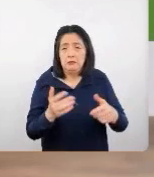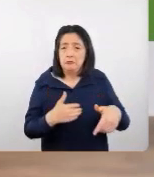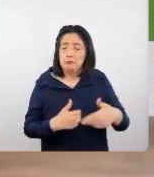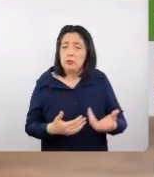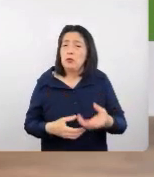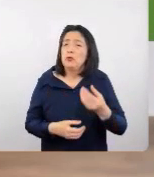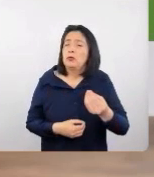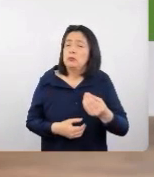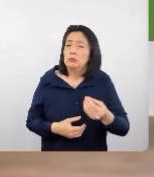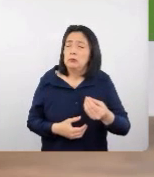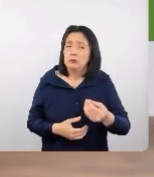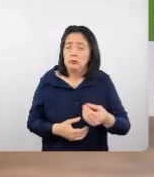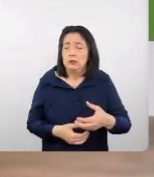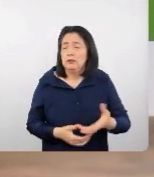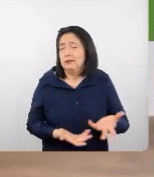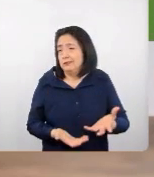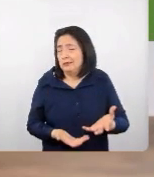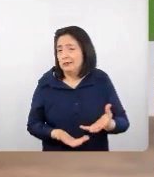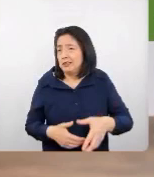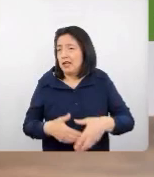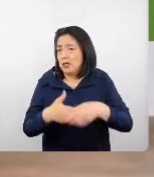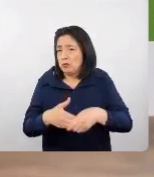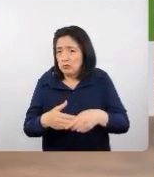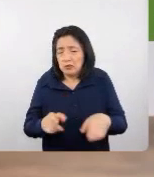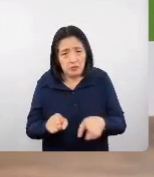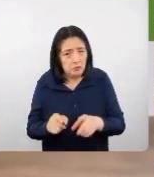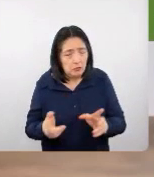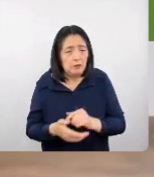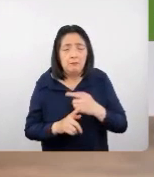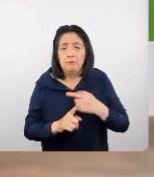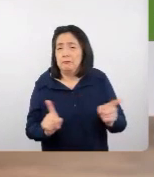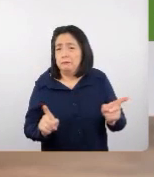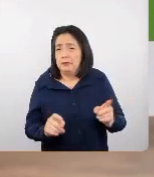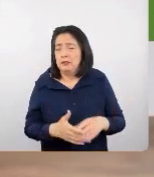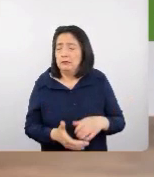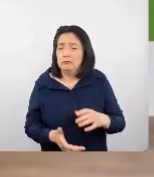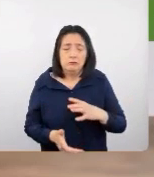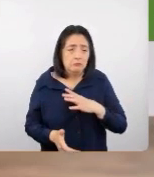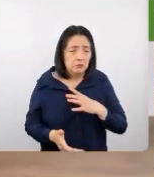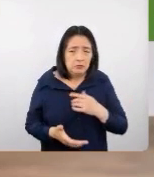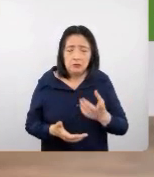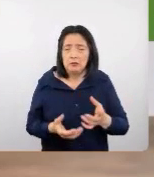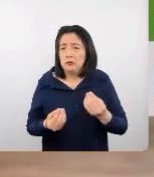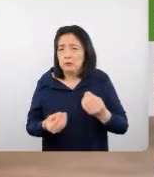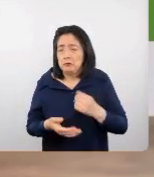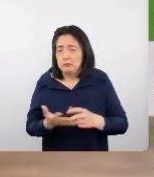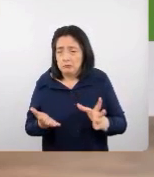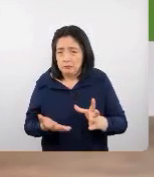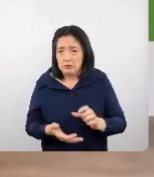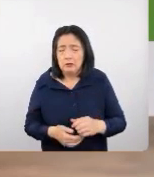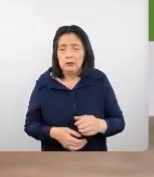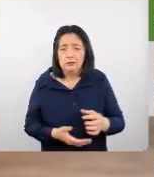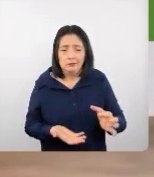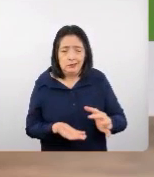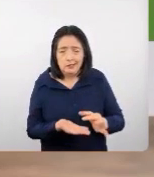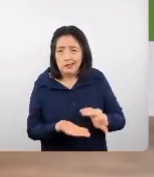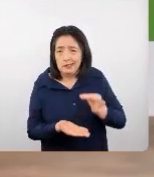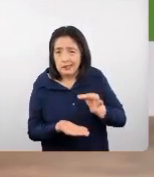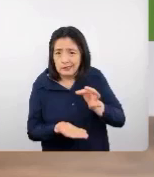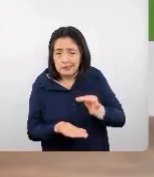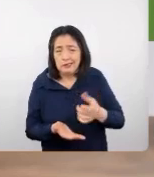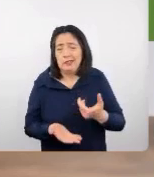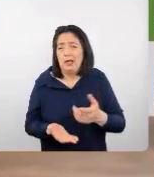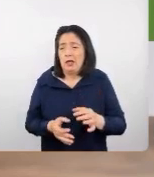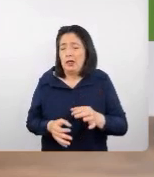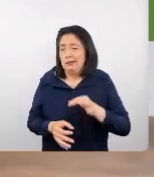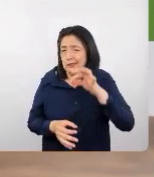saludarse al igual que nosotros, sin embargo, en todo tipo de gesto, hasta como para recibir la taza del café o la taza del